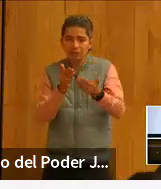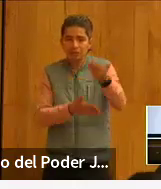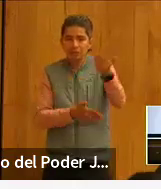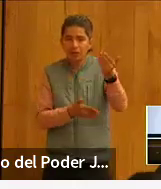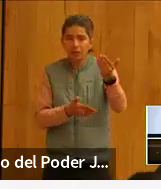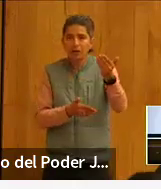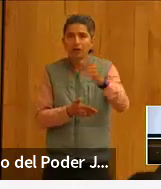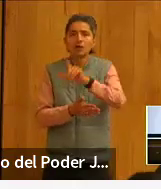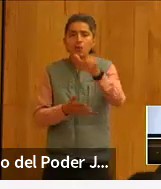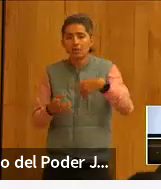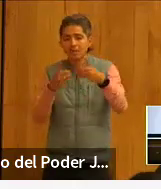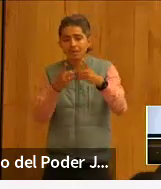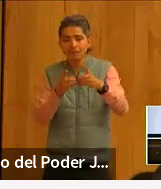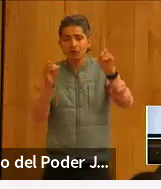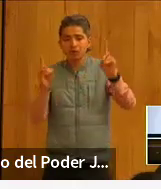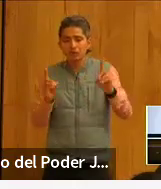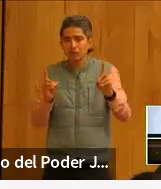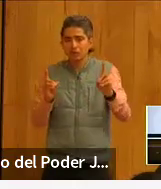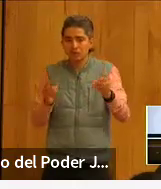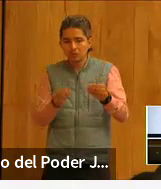y además le demanda el divorcio